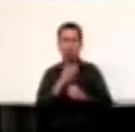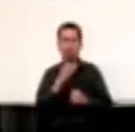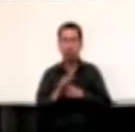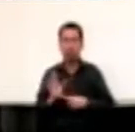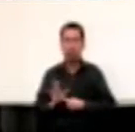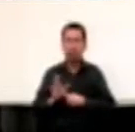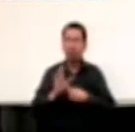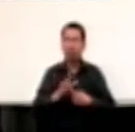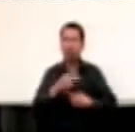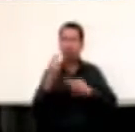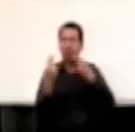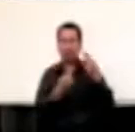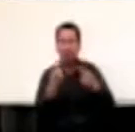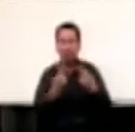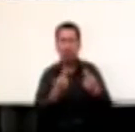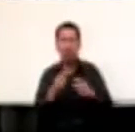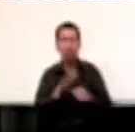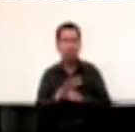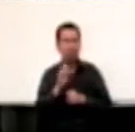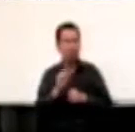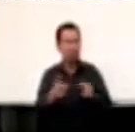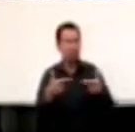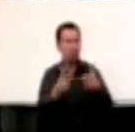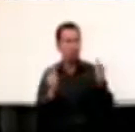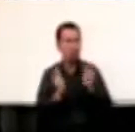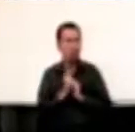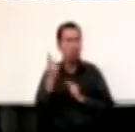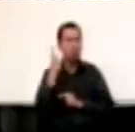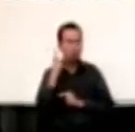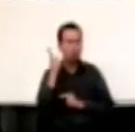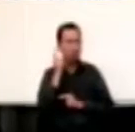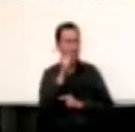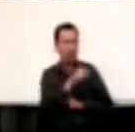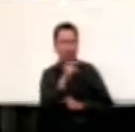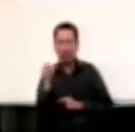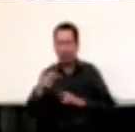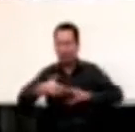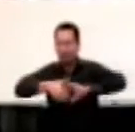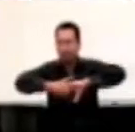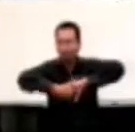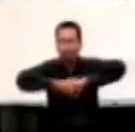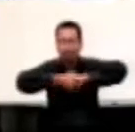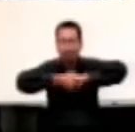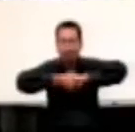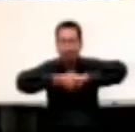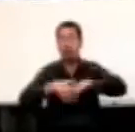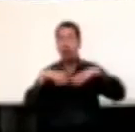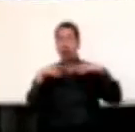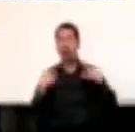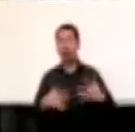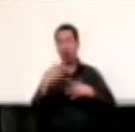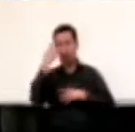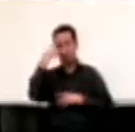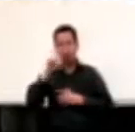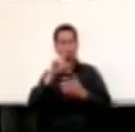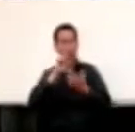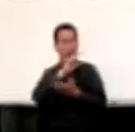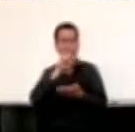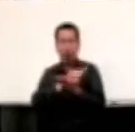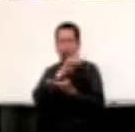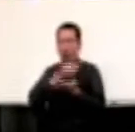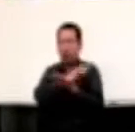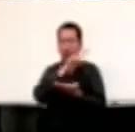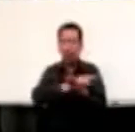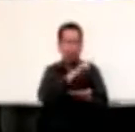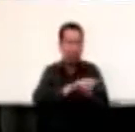que se necesitaba, ¿no? Por fin, que los partidos políticos se pusieran de acuerdo en un programa de gobierno y que pudiéramos sacar reformas que quiere toda la